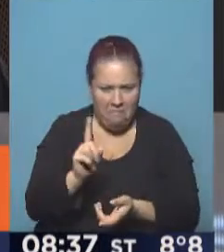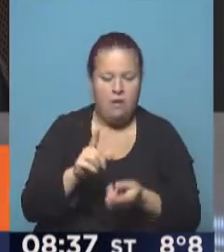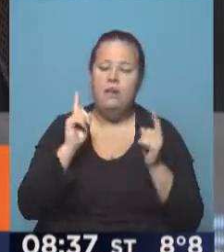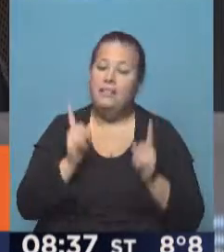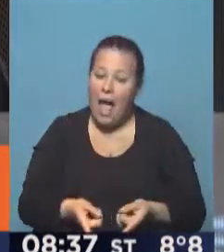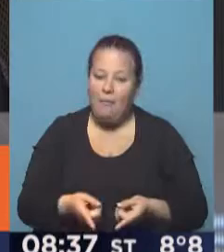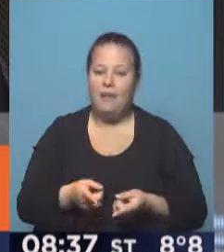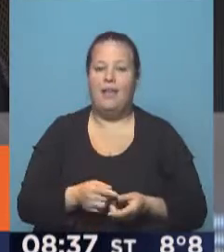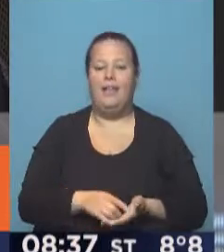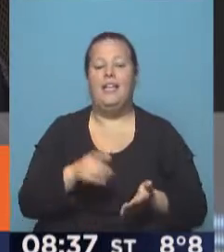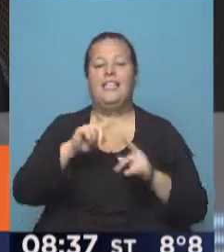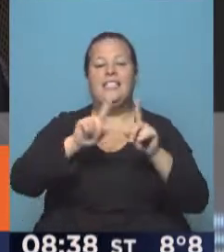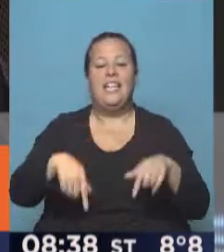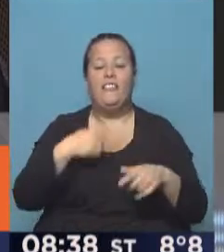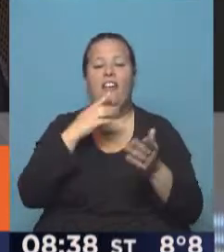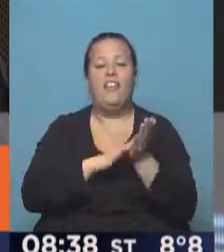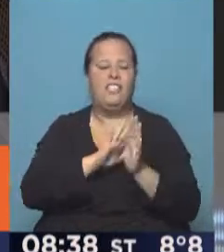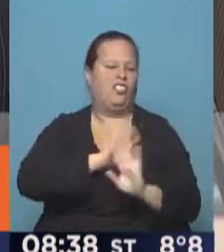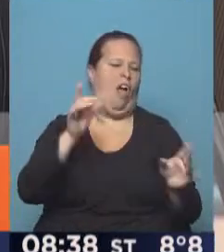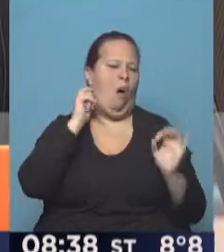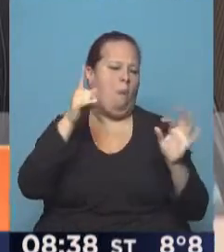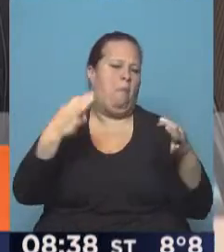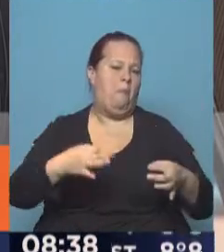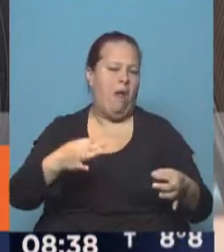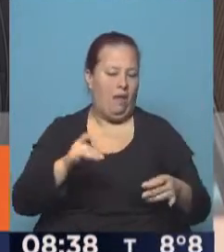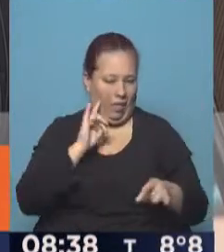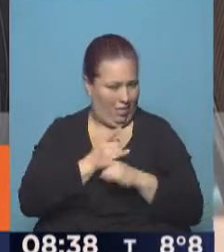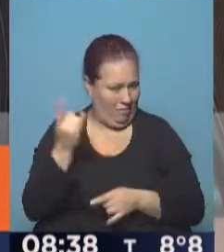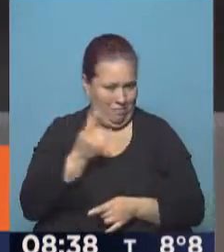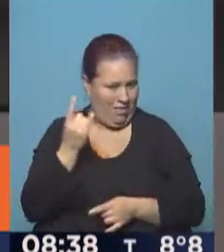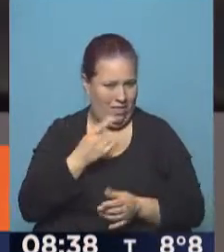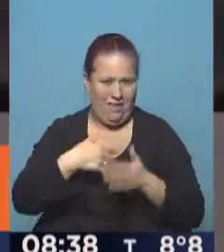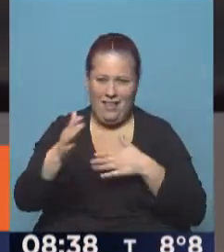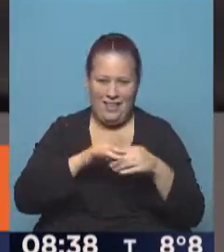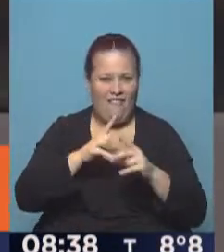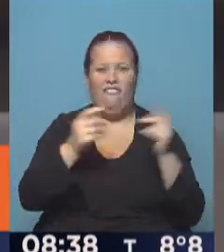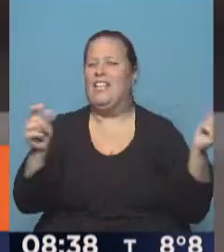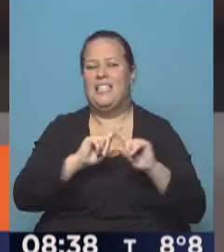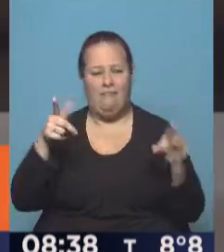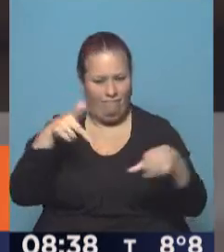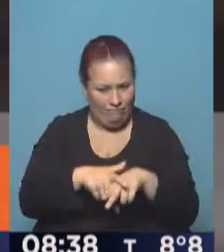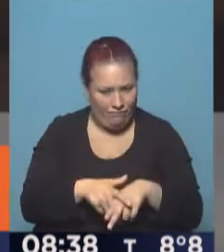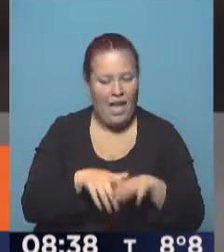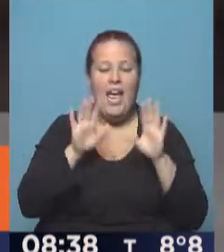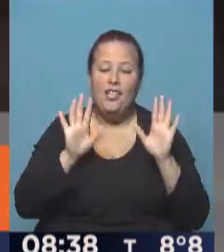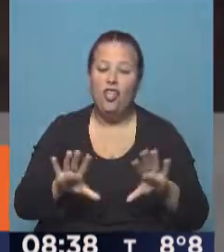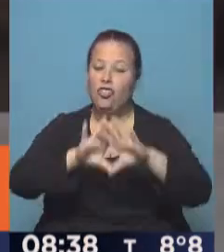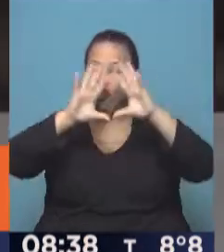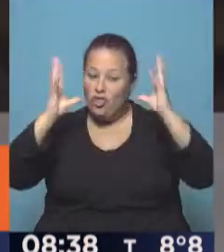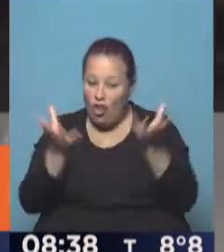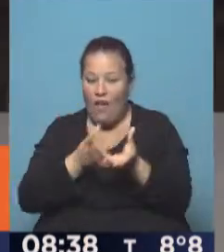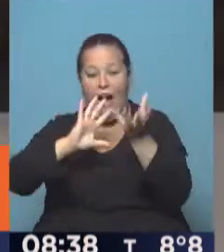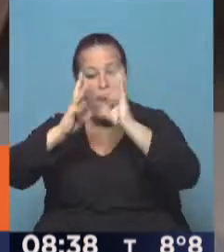las cosas los que certificaban que las obras se habían hecho y bien cuando no estaban ni bien hechas ni terminadas. Entonces, todo este